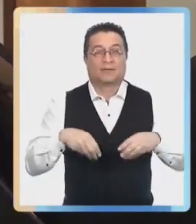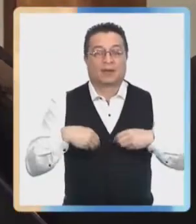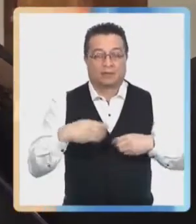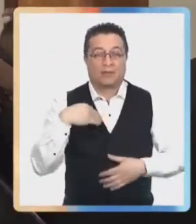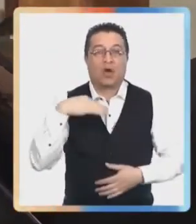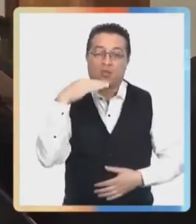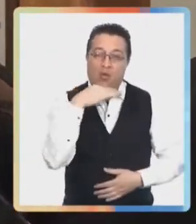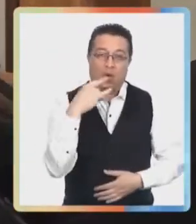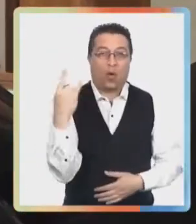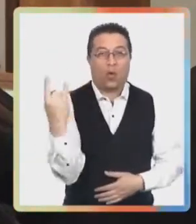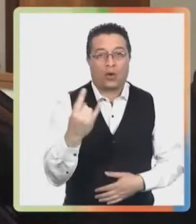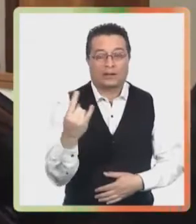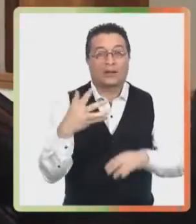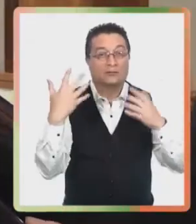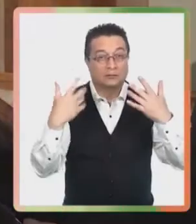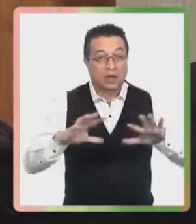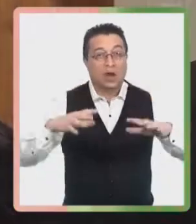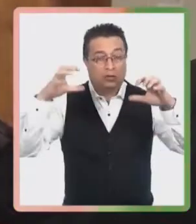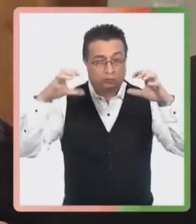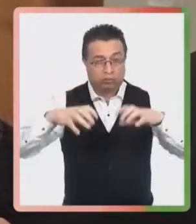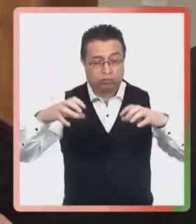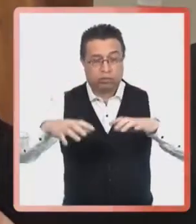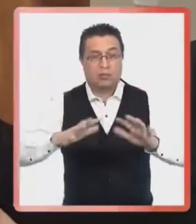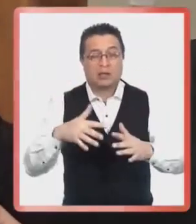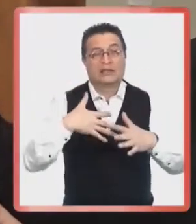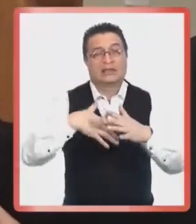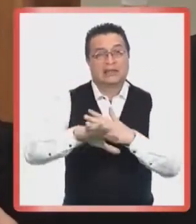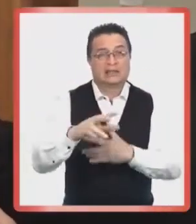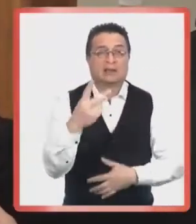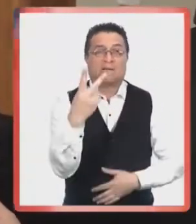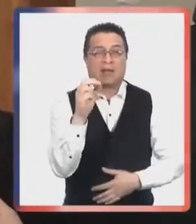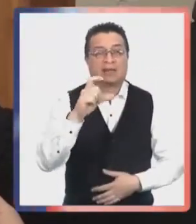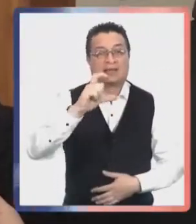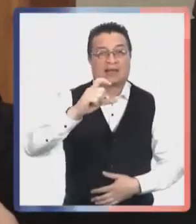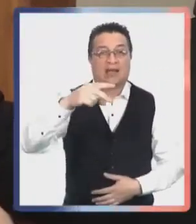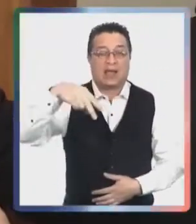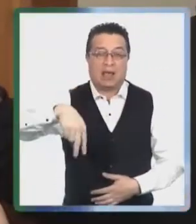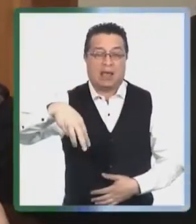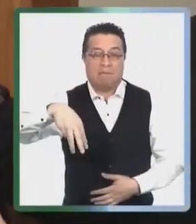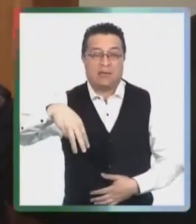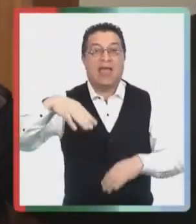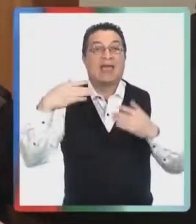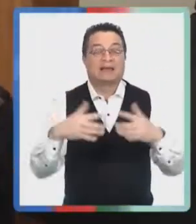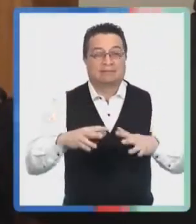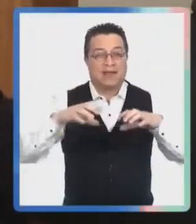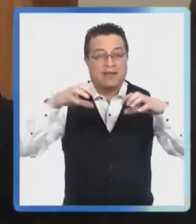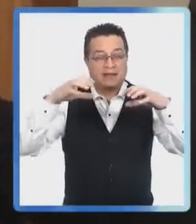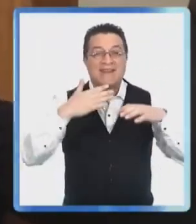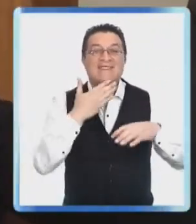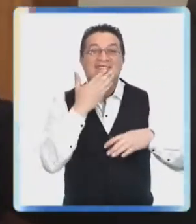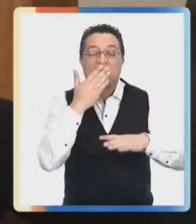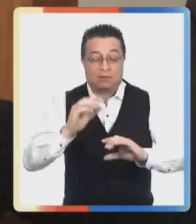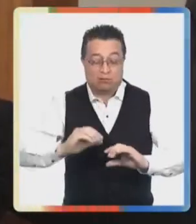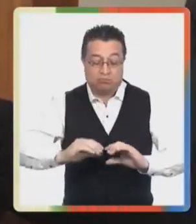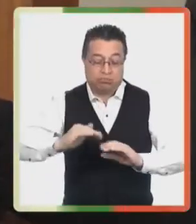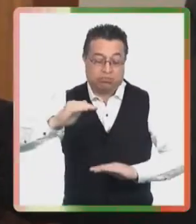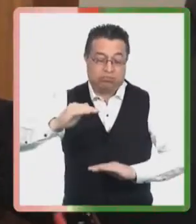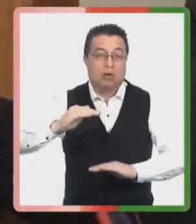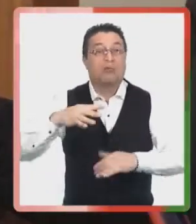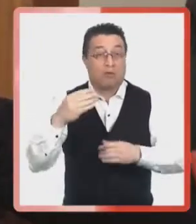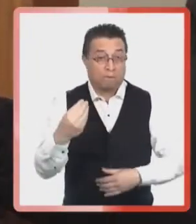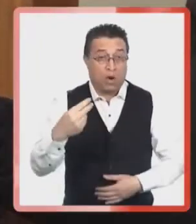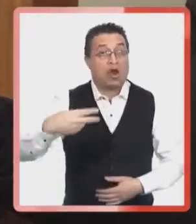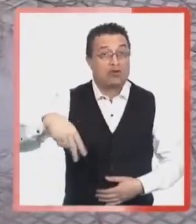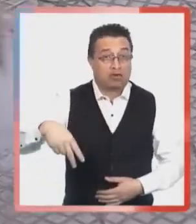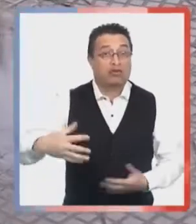abordar la emergencia. Han caído entre 15 y 20 centímetros ya de nieve. Creo que por ese lado